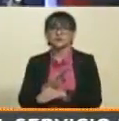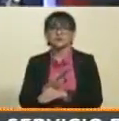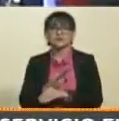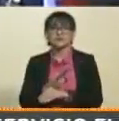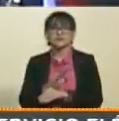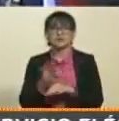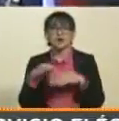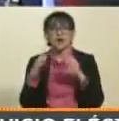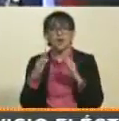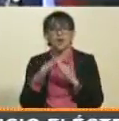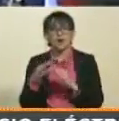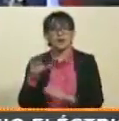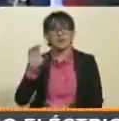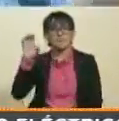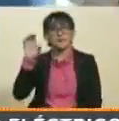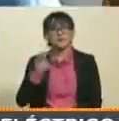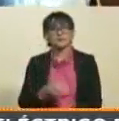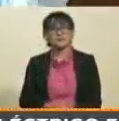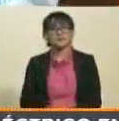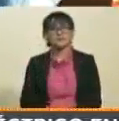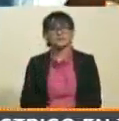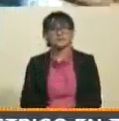misión Hogares de la Patria.